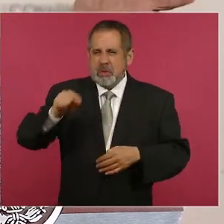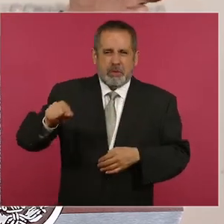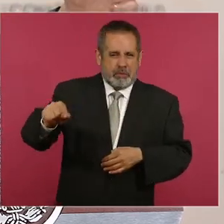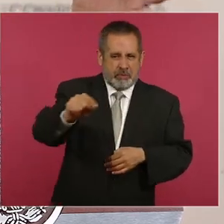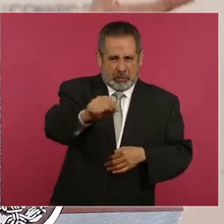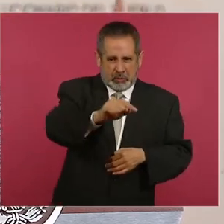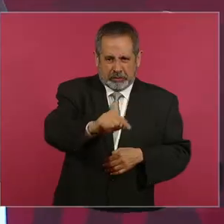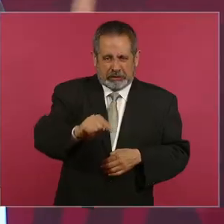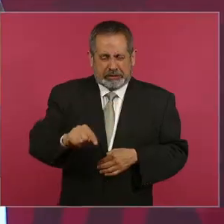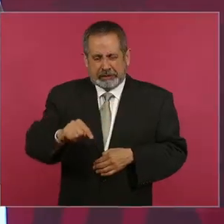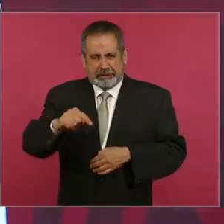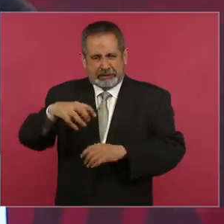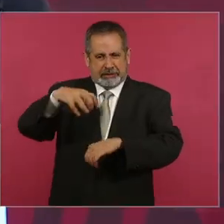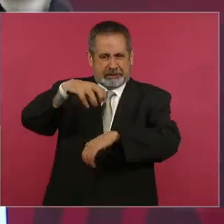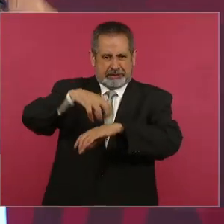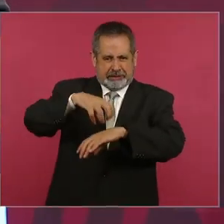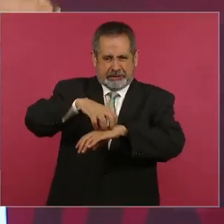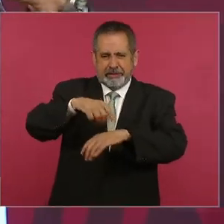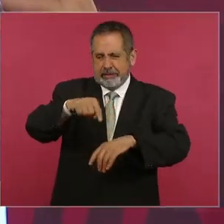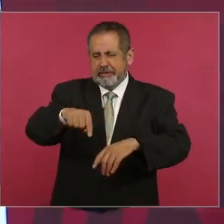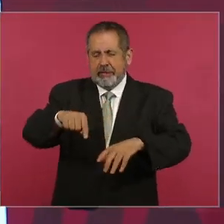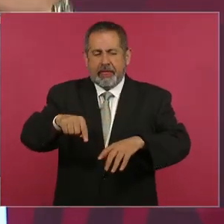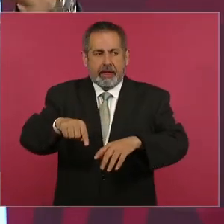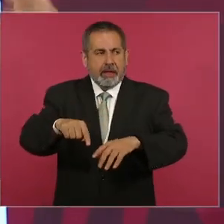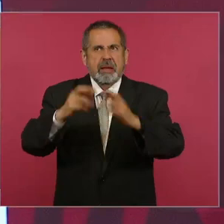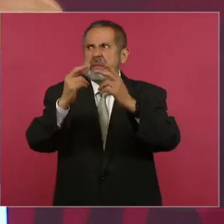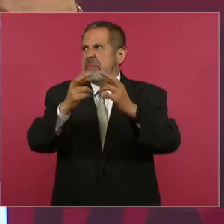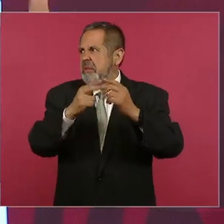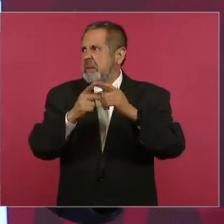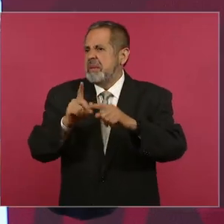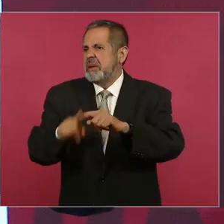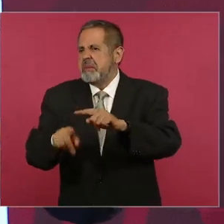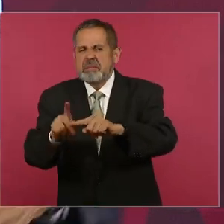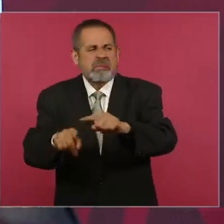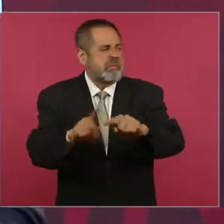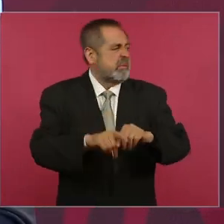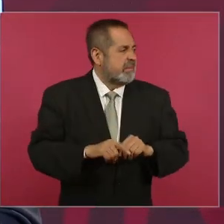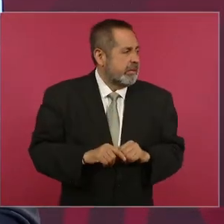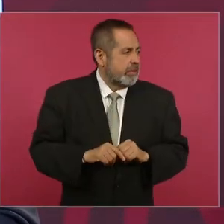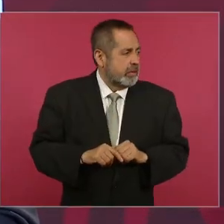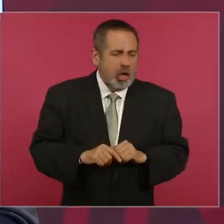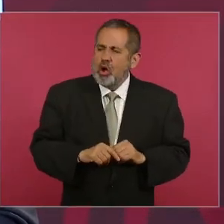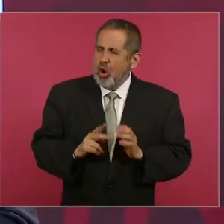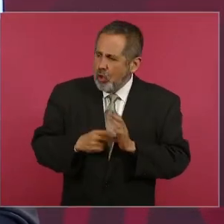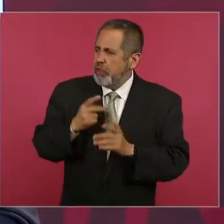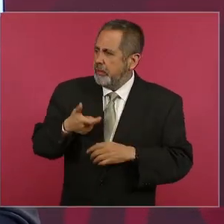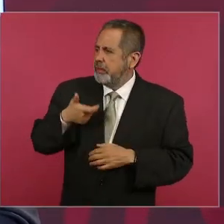la plaza y la vuelven a hacer de nuevo.